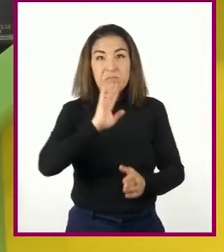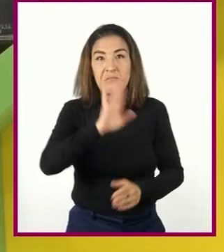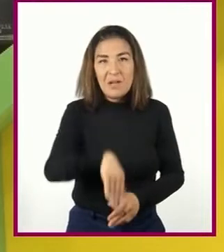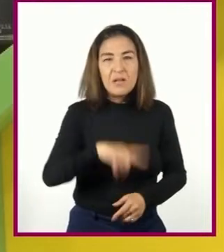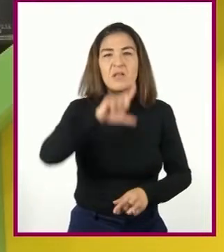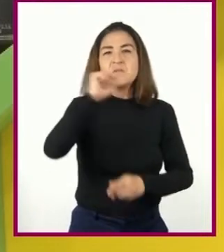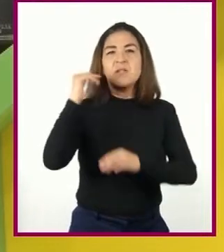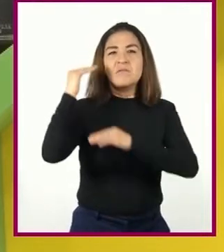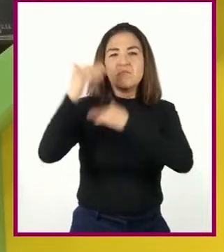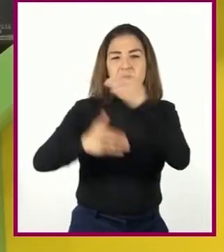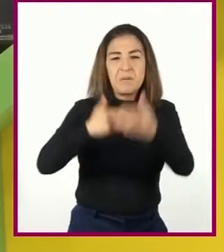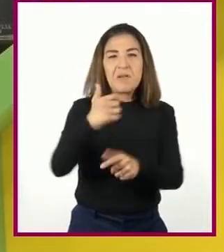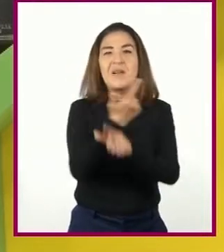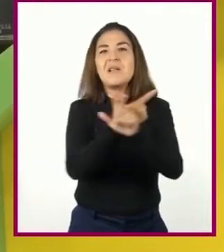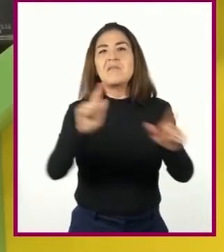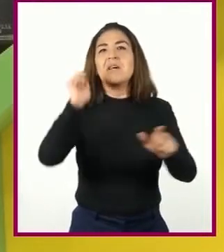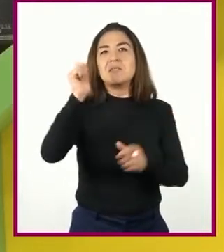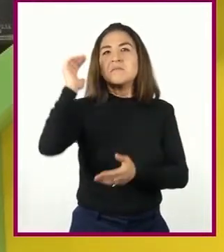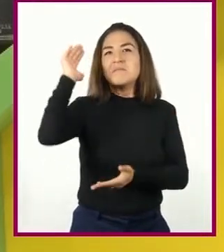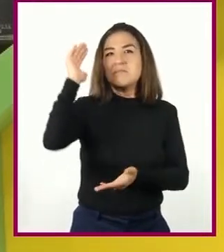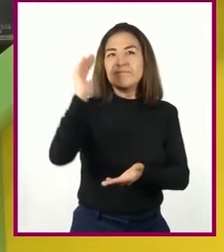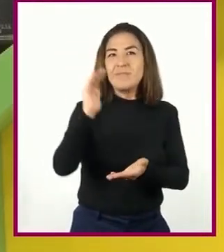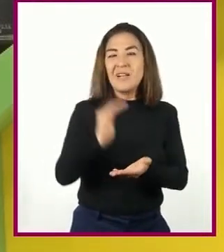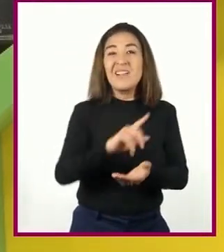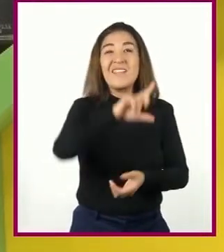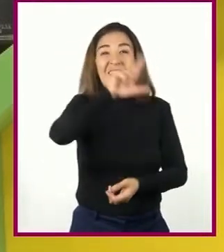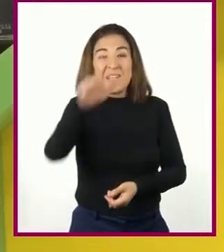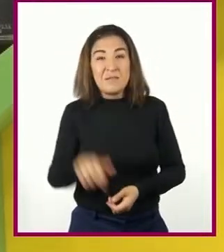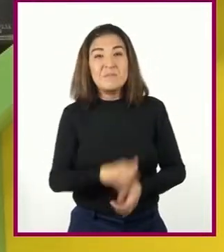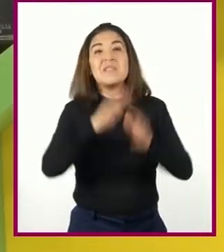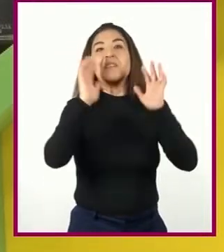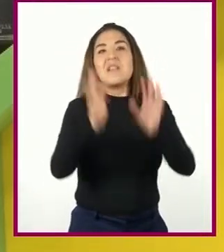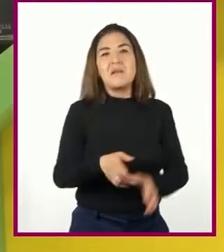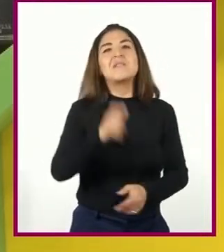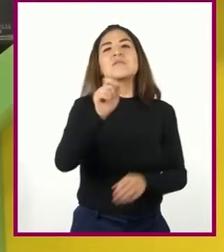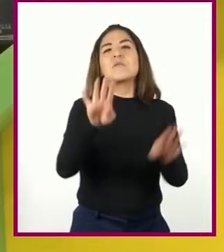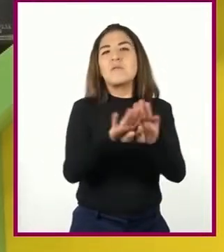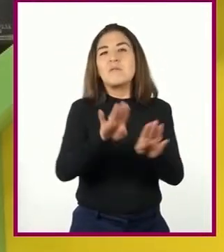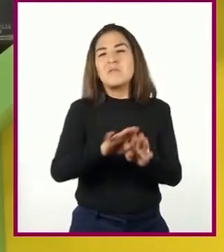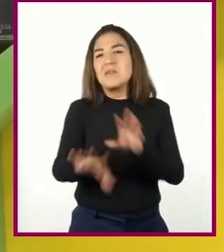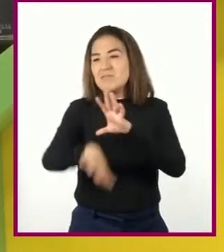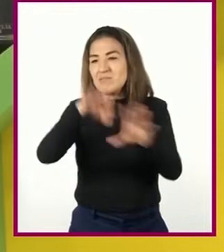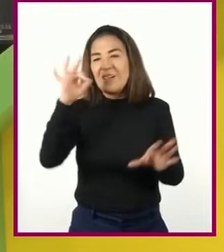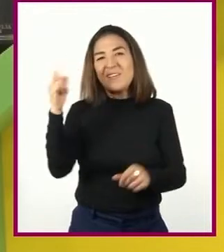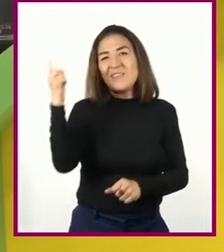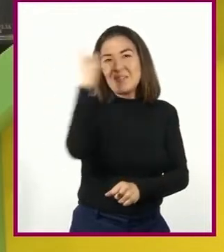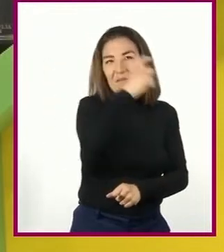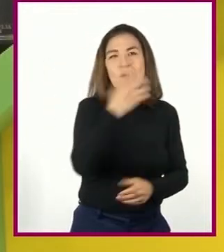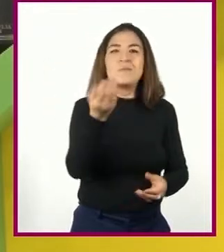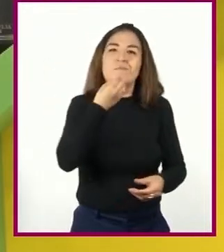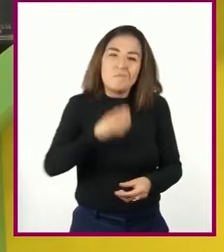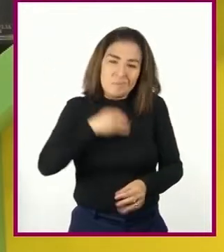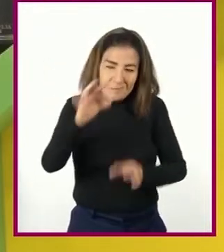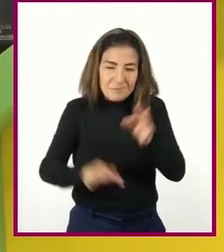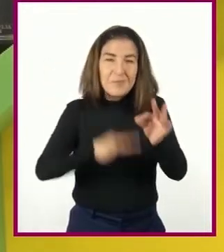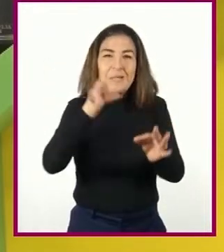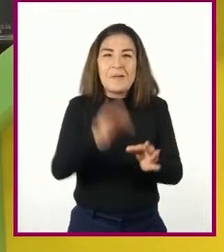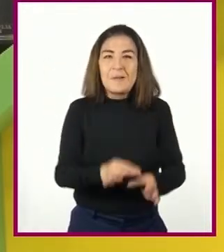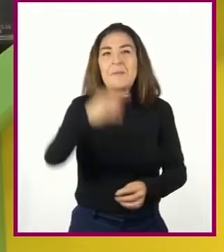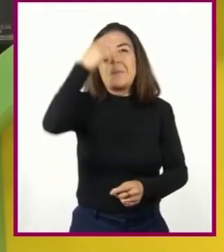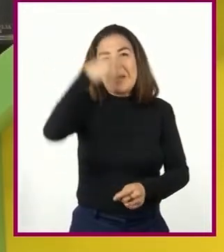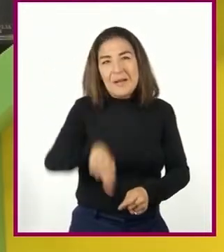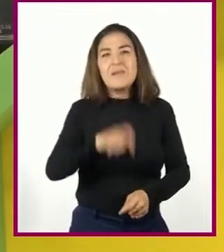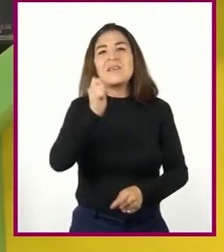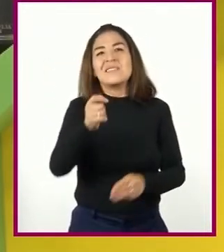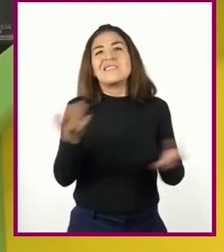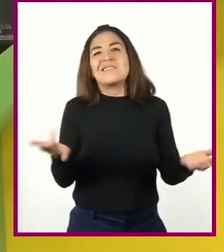poco de libertad también, hasta que nos quedamos con muy poca posibilidad de elección o comprometidas y comprometidos,